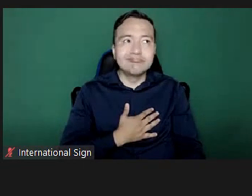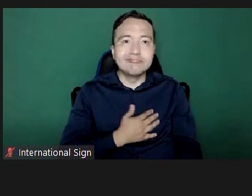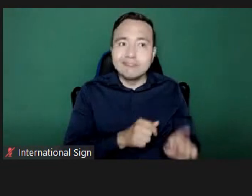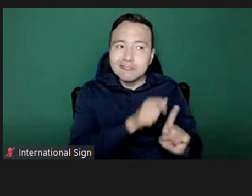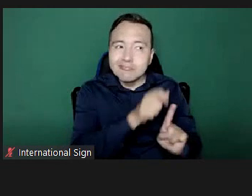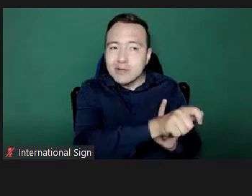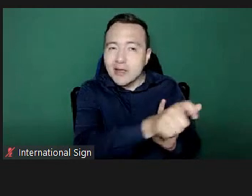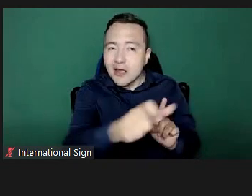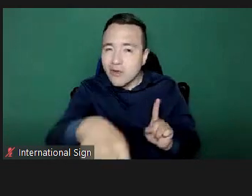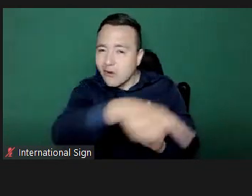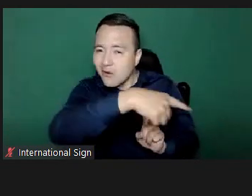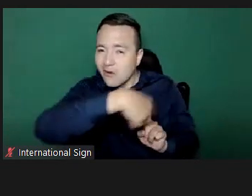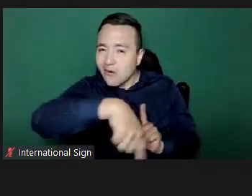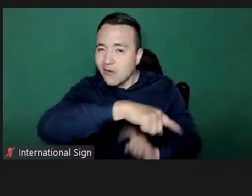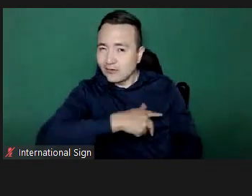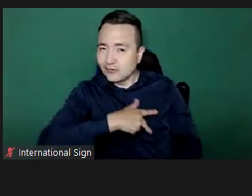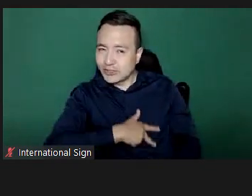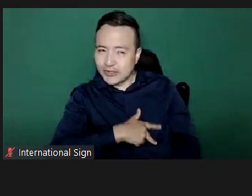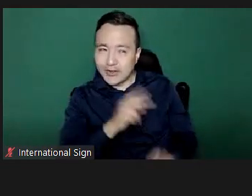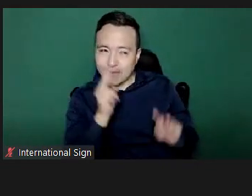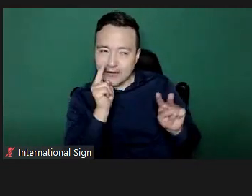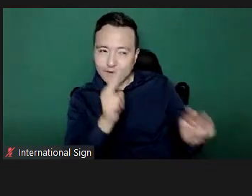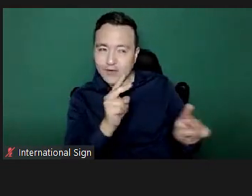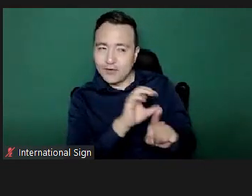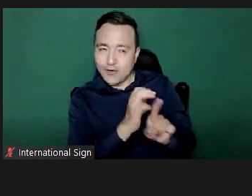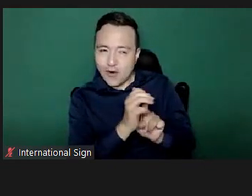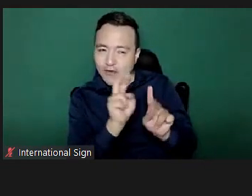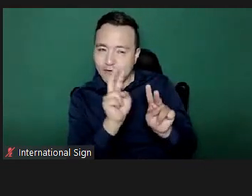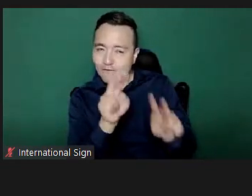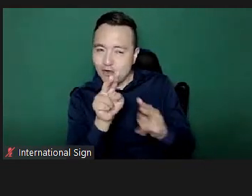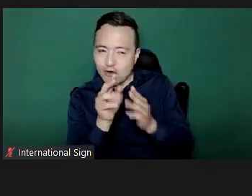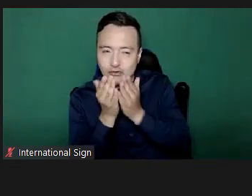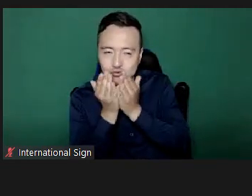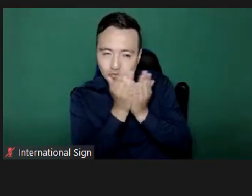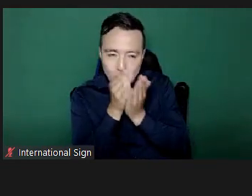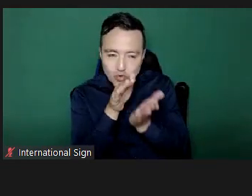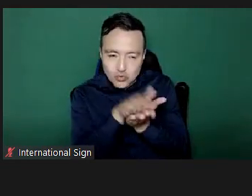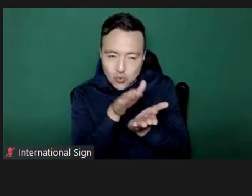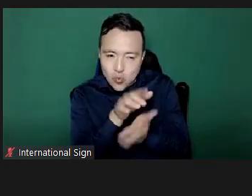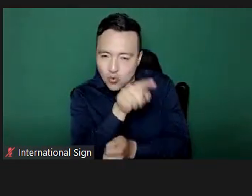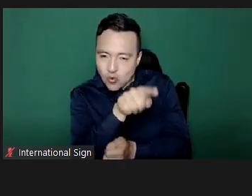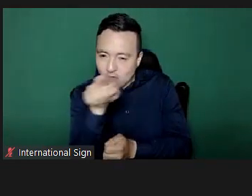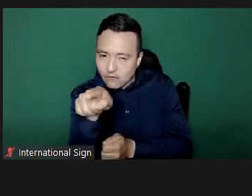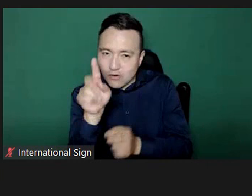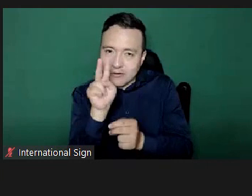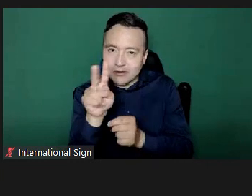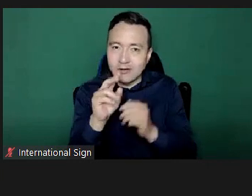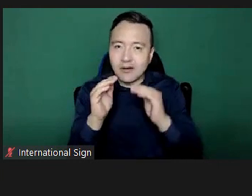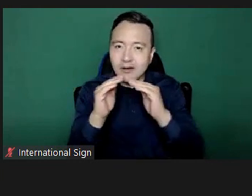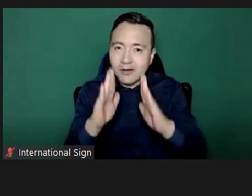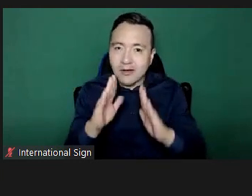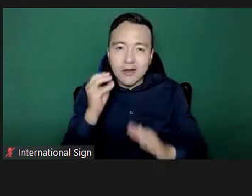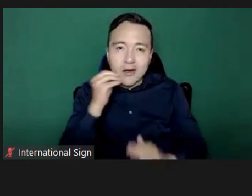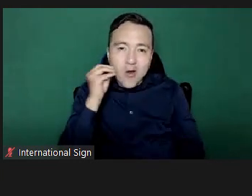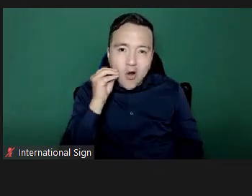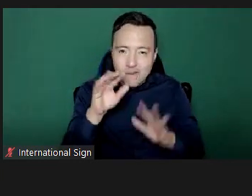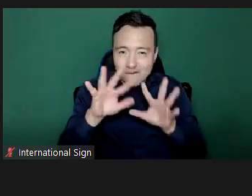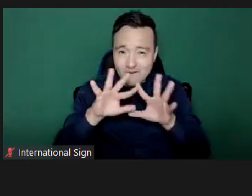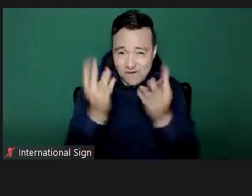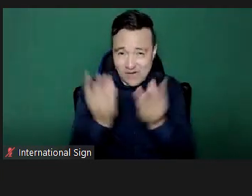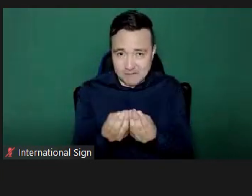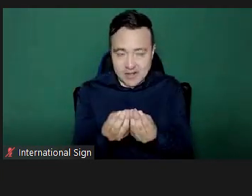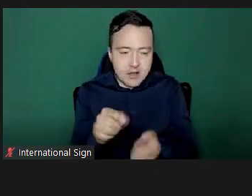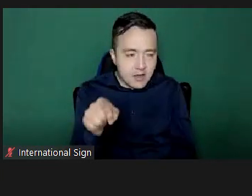nuevamente mirando la cultura en el trabajo, en el hogar, en la escuela. Estos temas del etiquetado seguirán